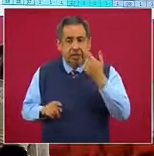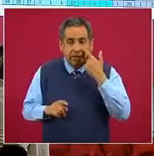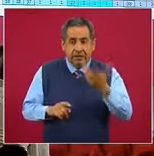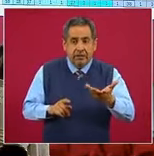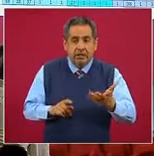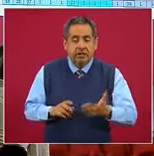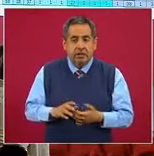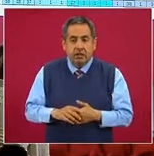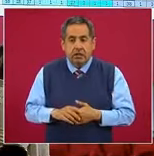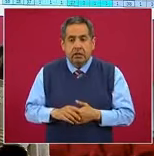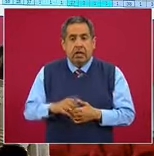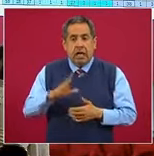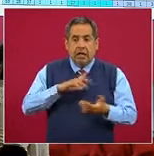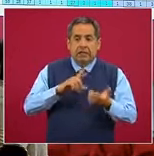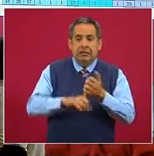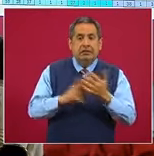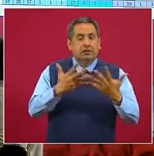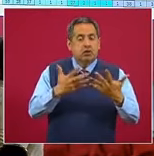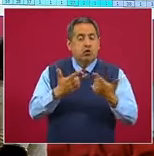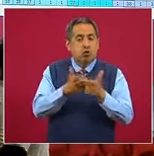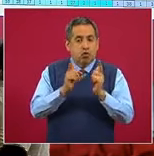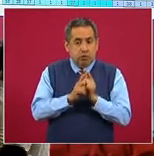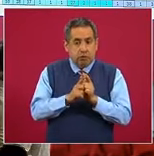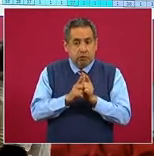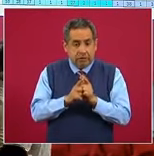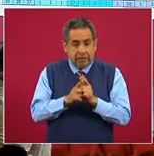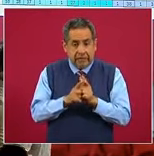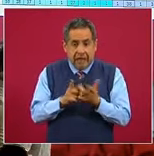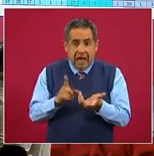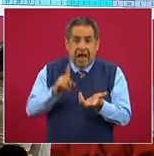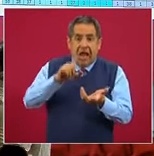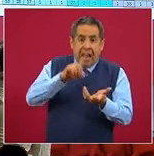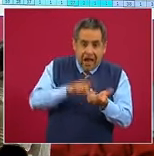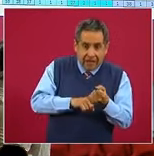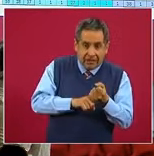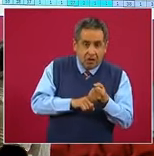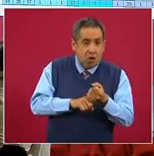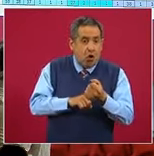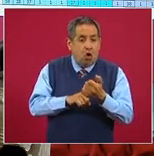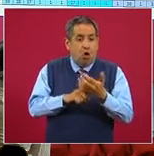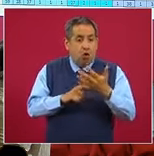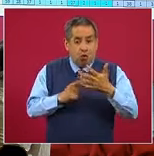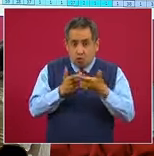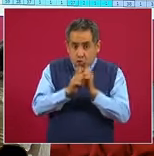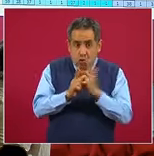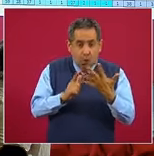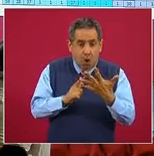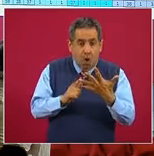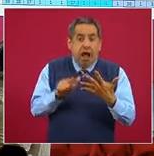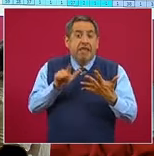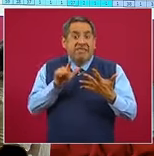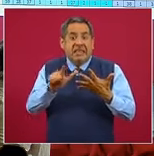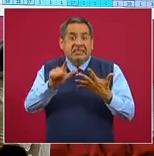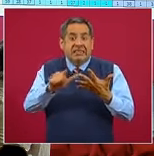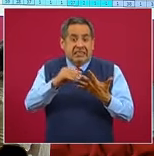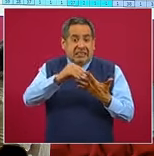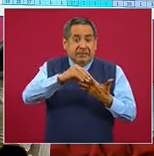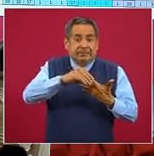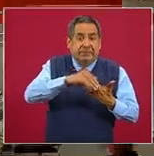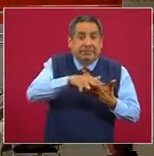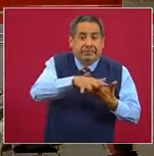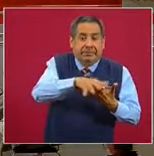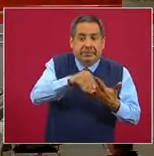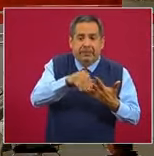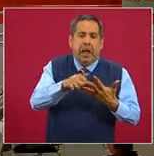estos 5 grupos y hemos encontrado al interior de estos grupos cerca de 17 linajes. De estos de los famosos pangolines, que